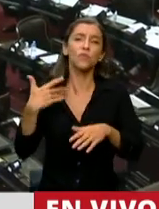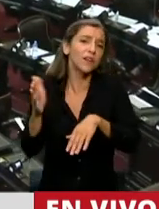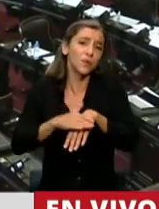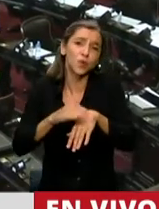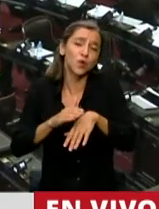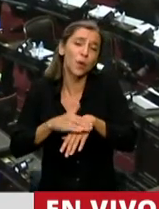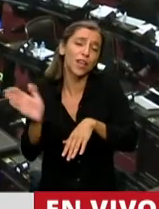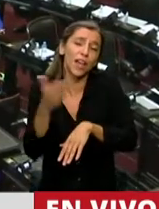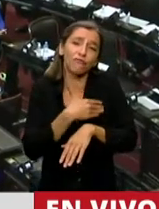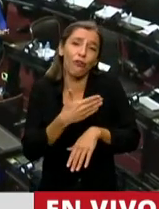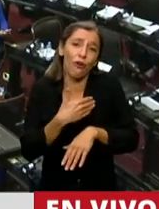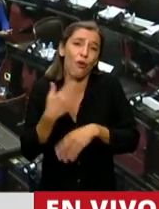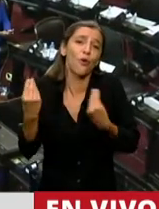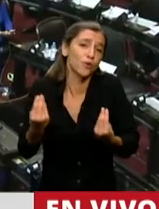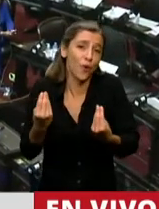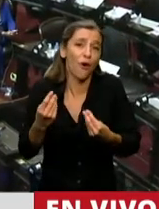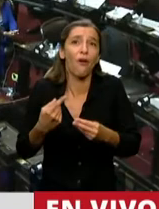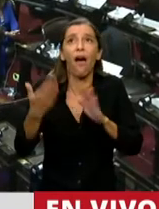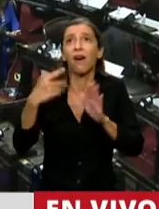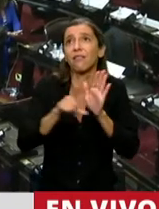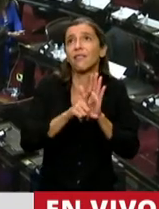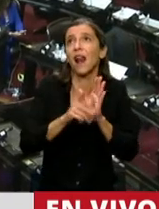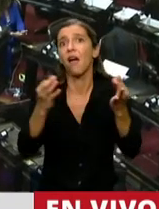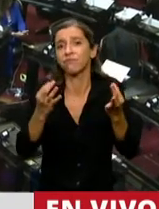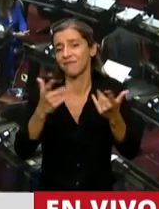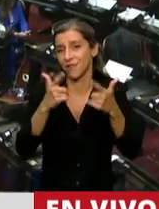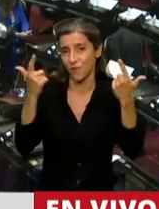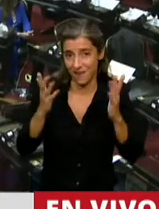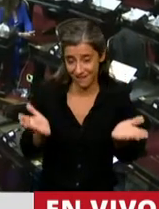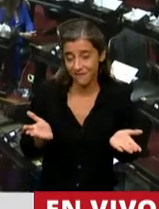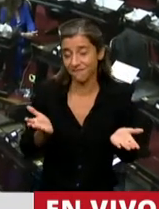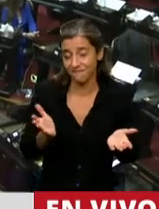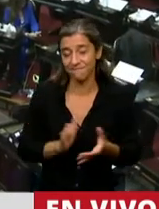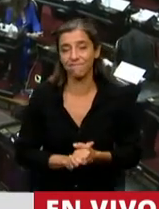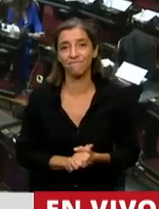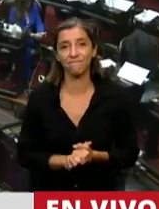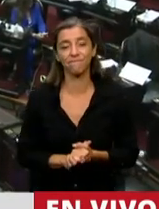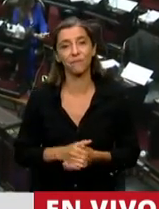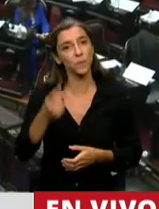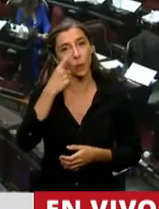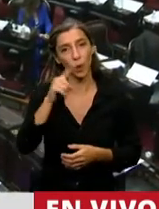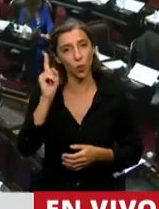una herramienta como la que estamos aprobando hoy. Para finalizar,